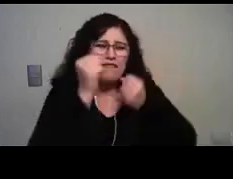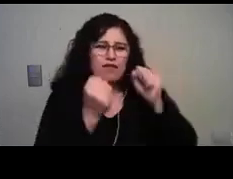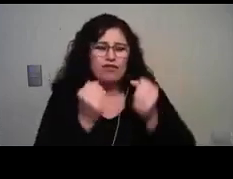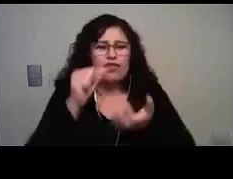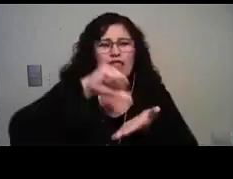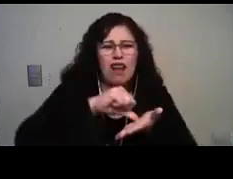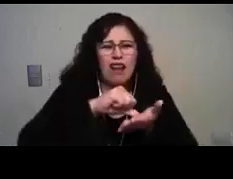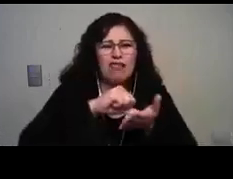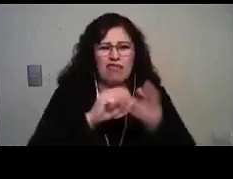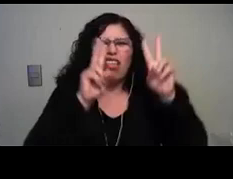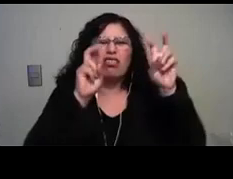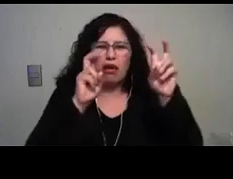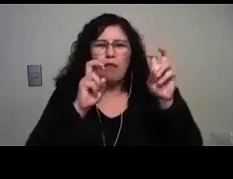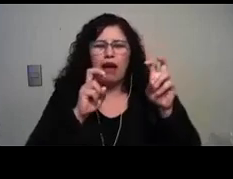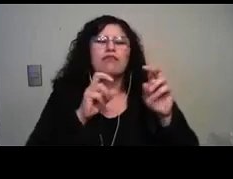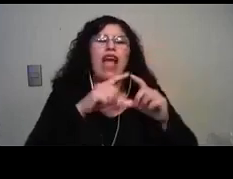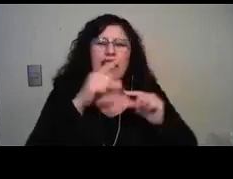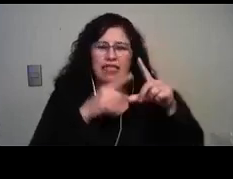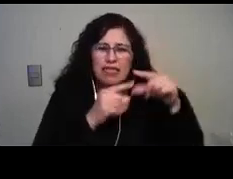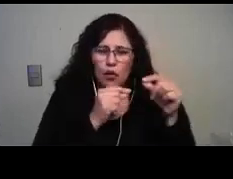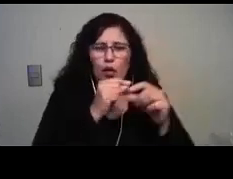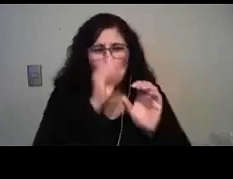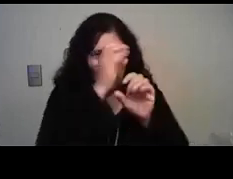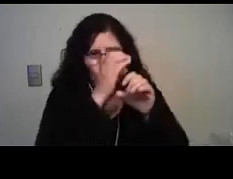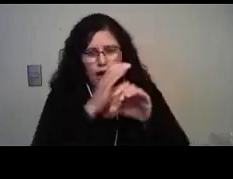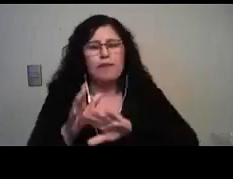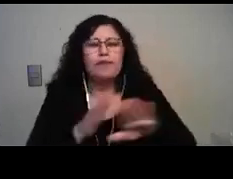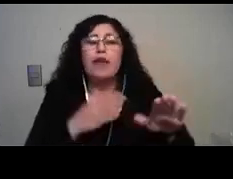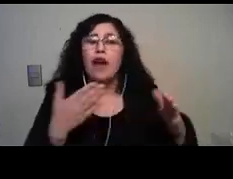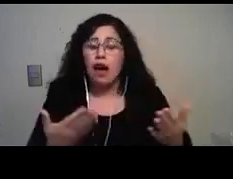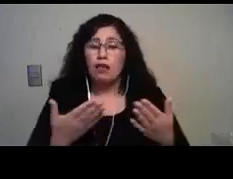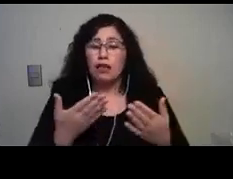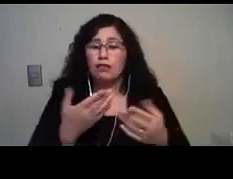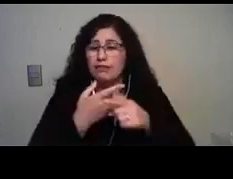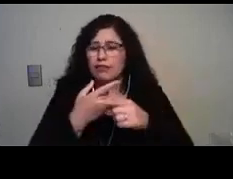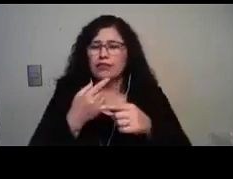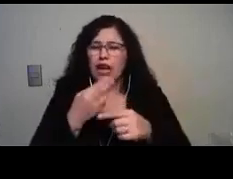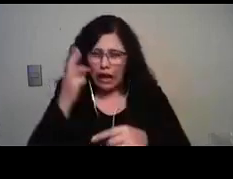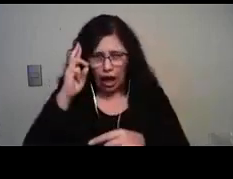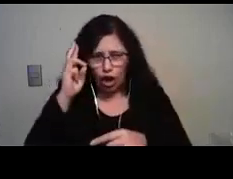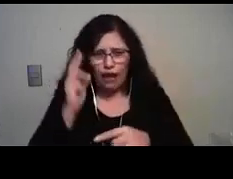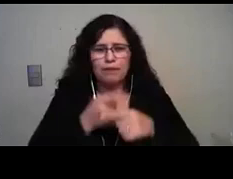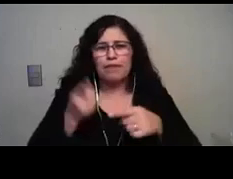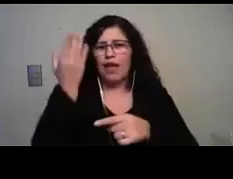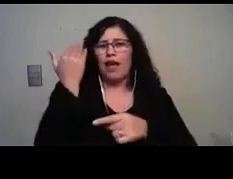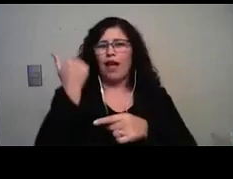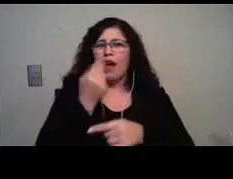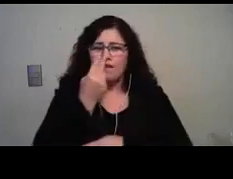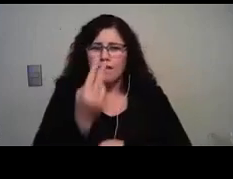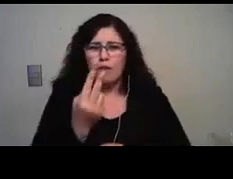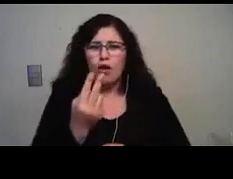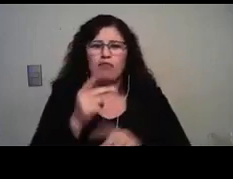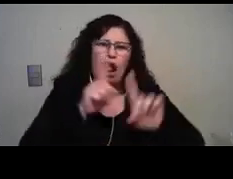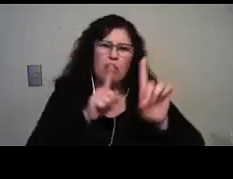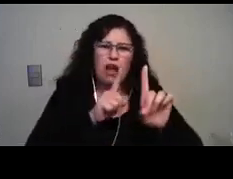¿ya? La semana pasada ya vimos ciertas lesiones características de clínicas, ¿cierto?